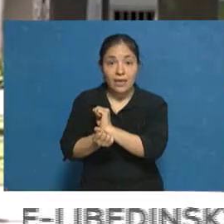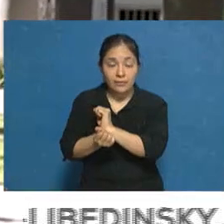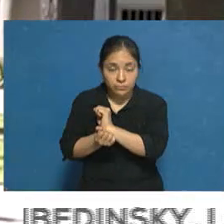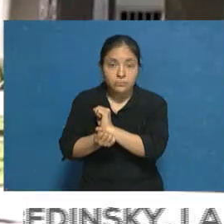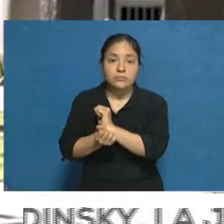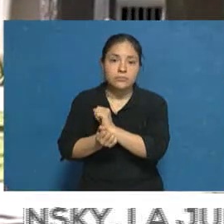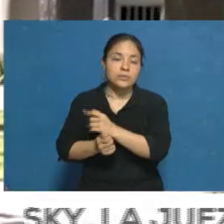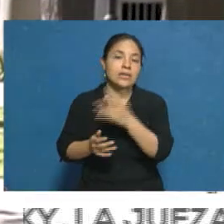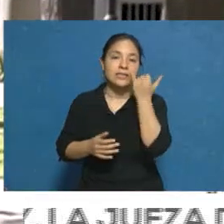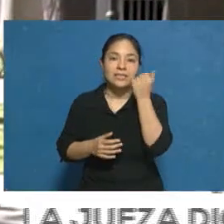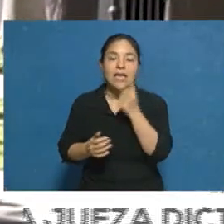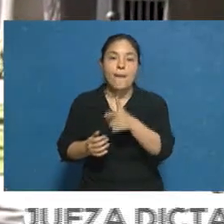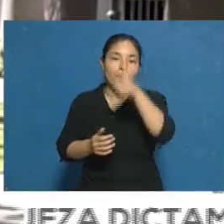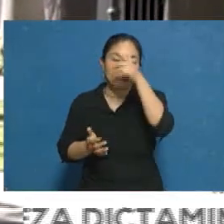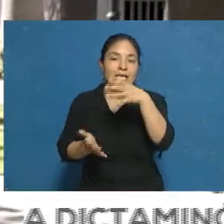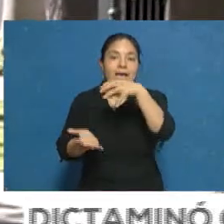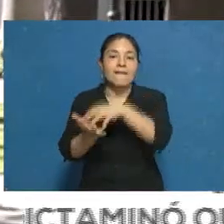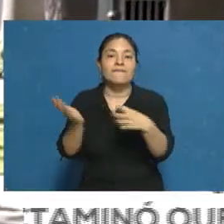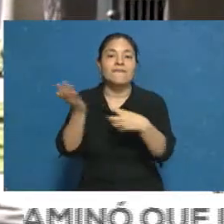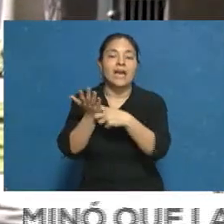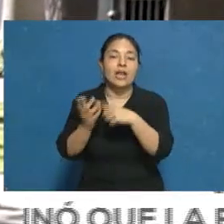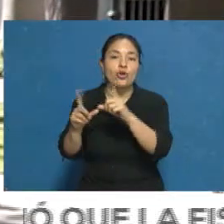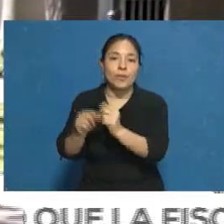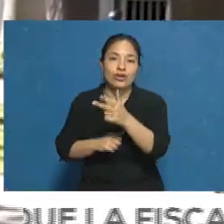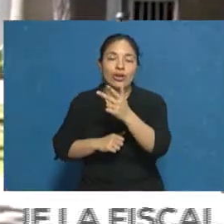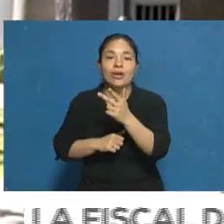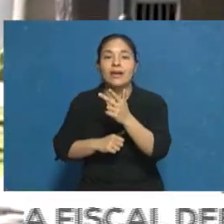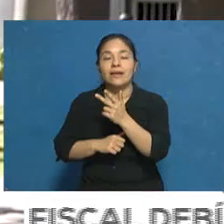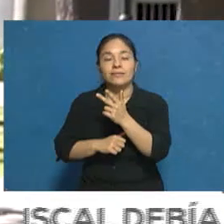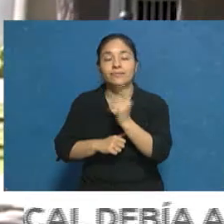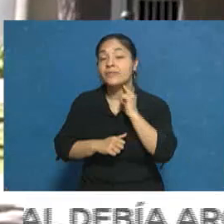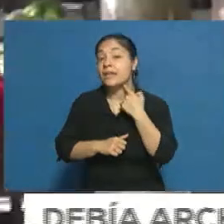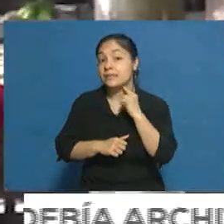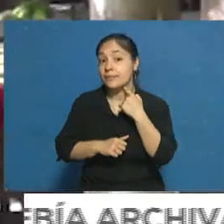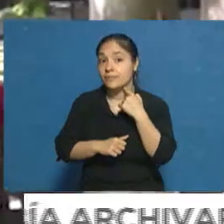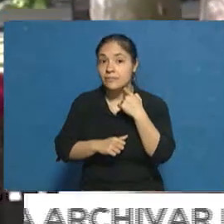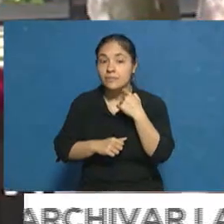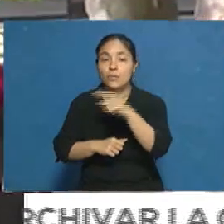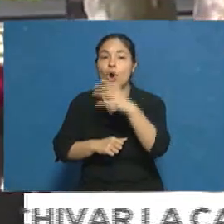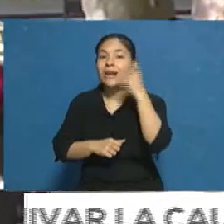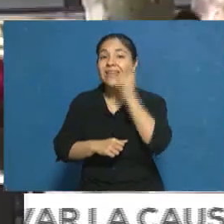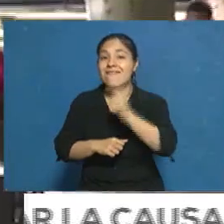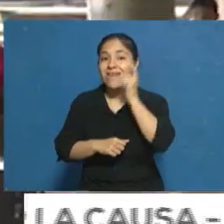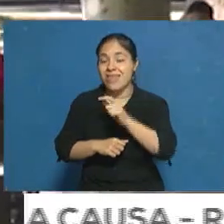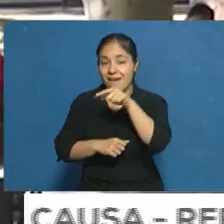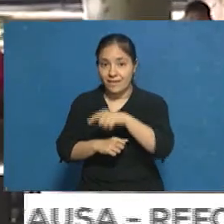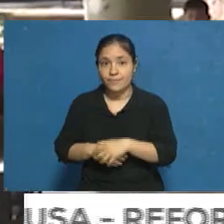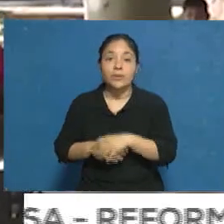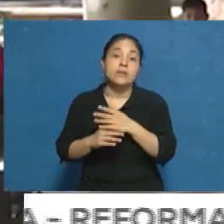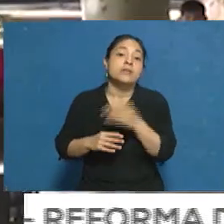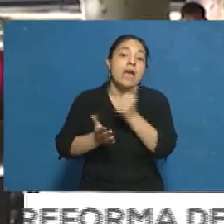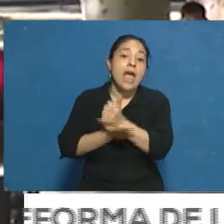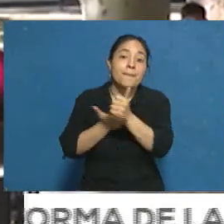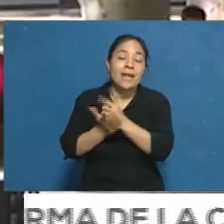en fiscalía número 13 del departamento de rivadavia y aguardando por el par de un par de cotejos